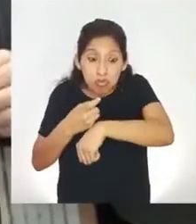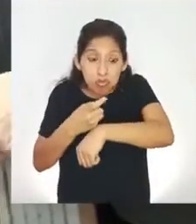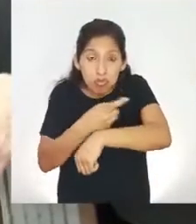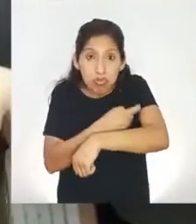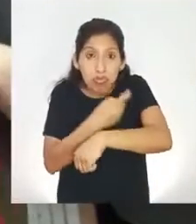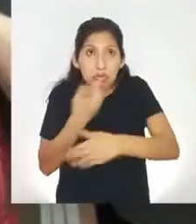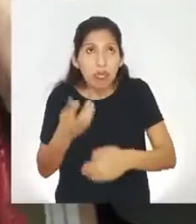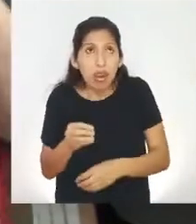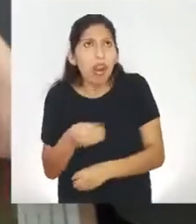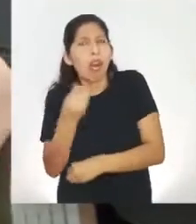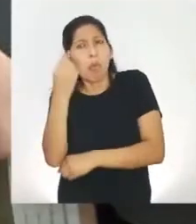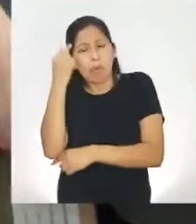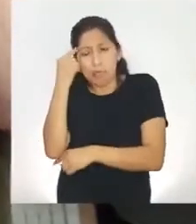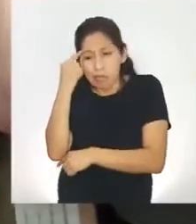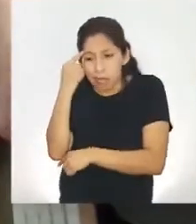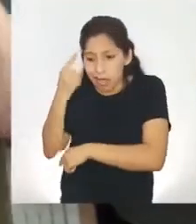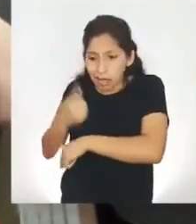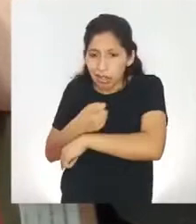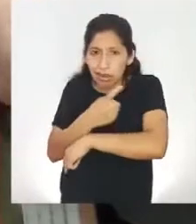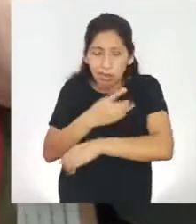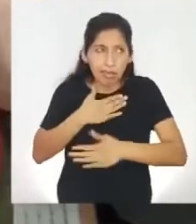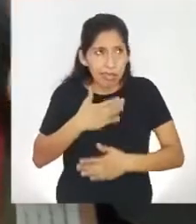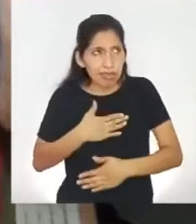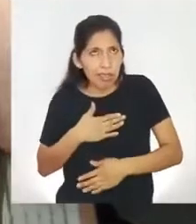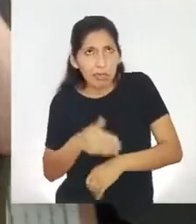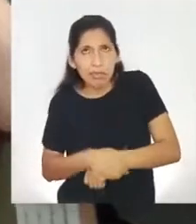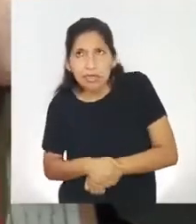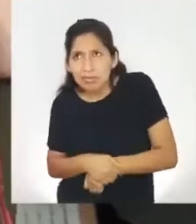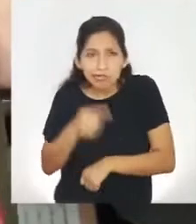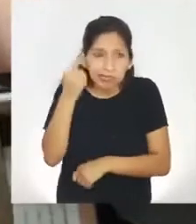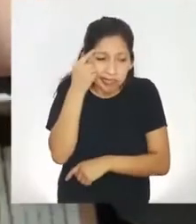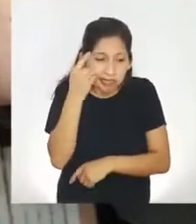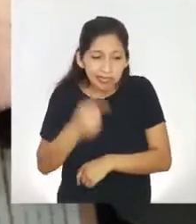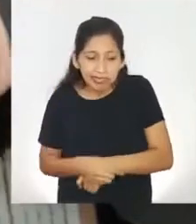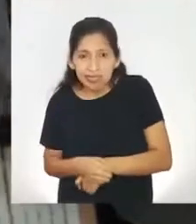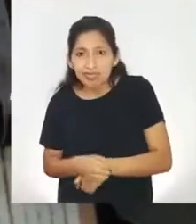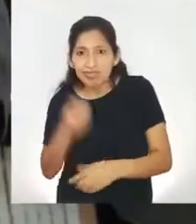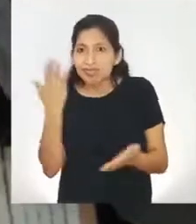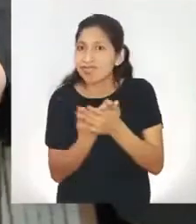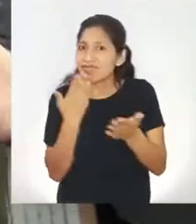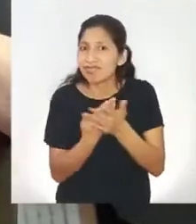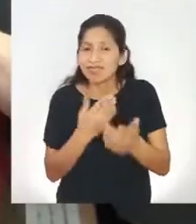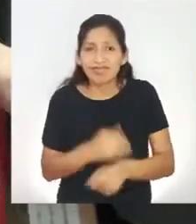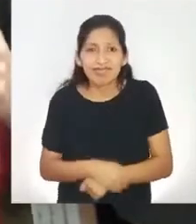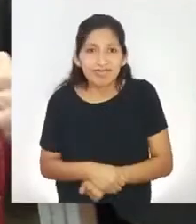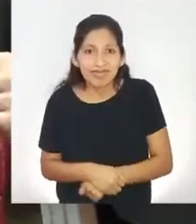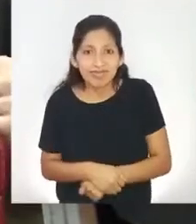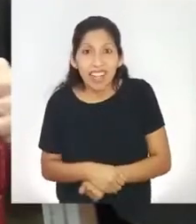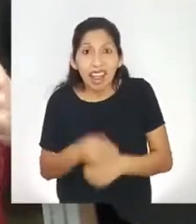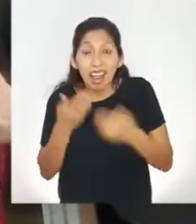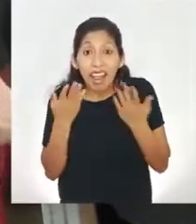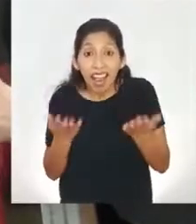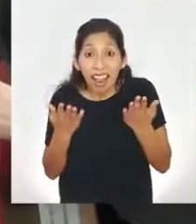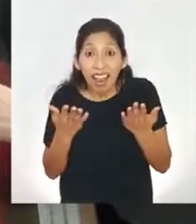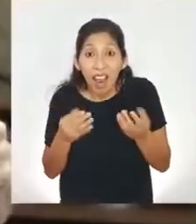gusanito. ¿Cómo podría ser un gusanito con mi cuerpo? A ver, probamos. ¿Y con el